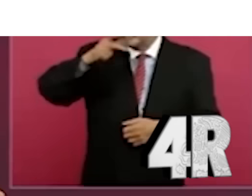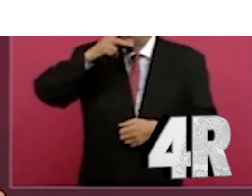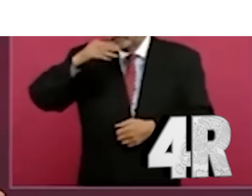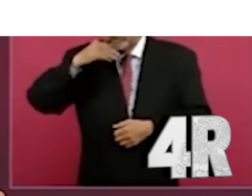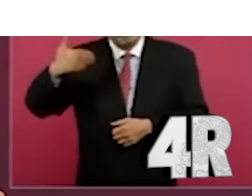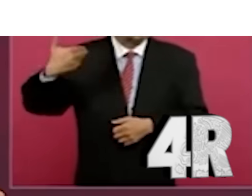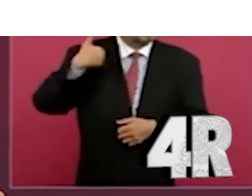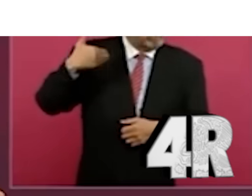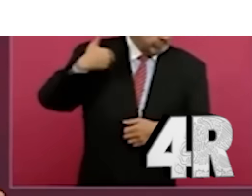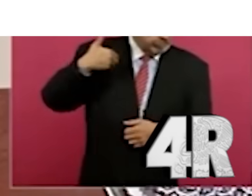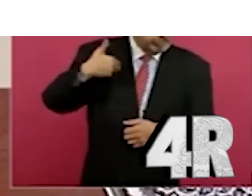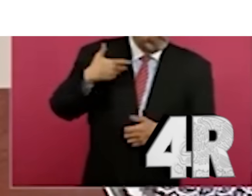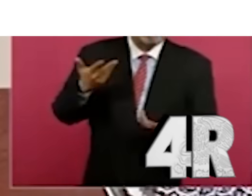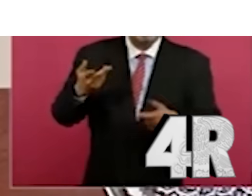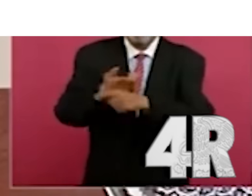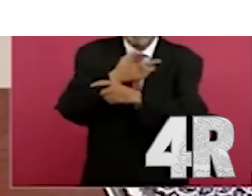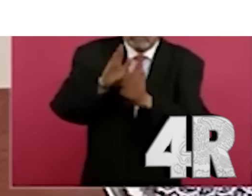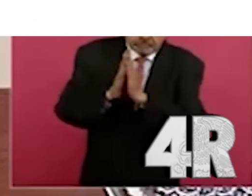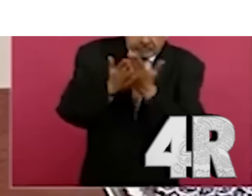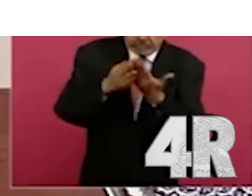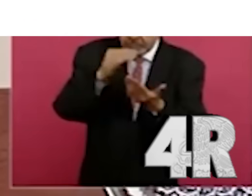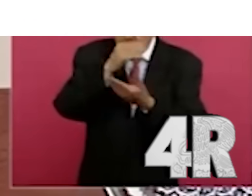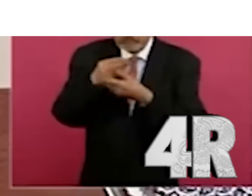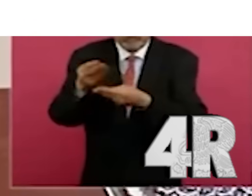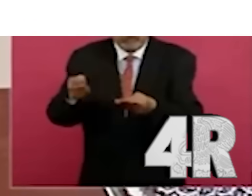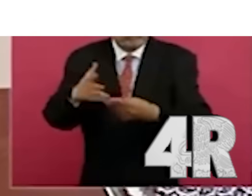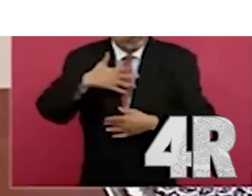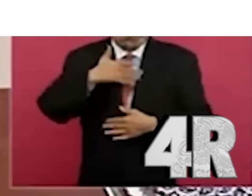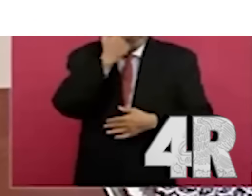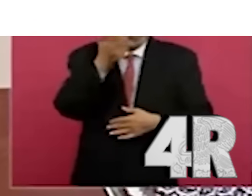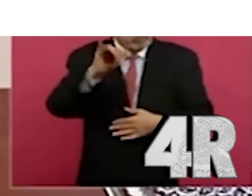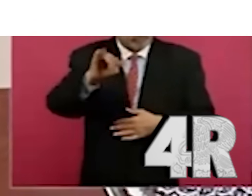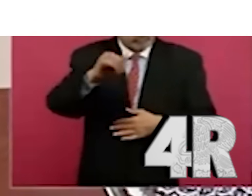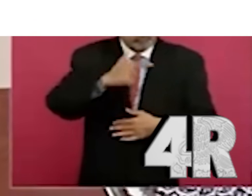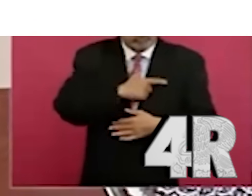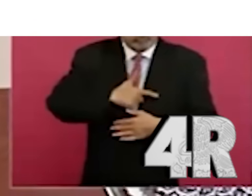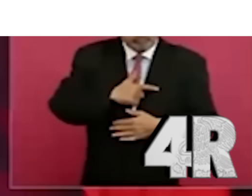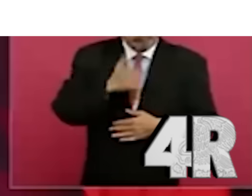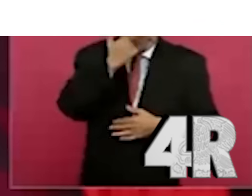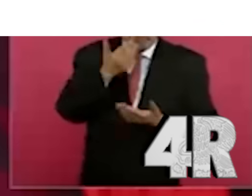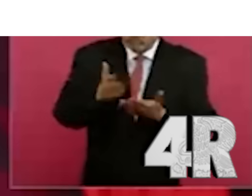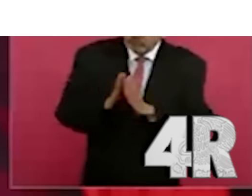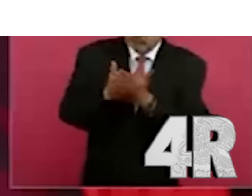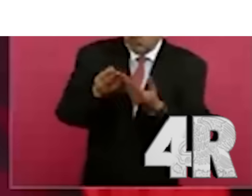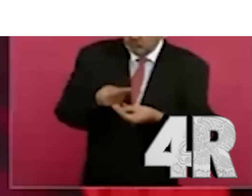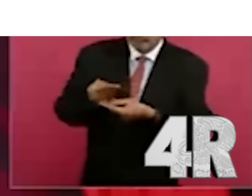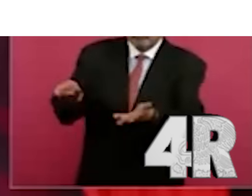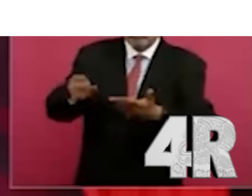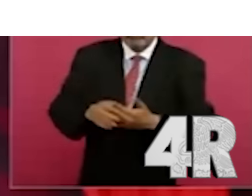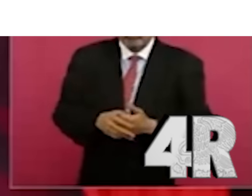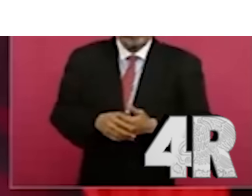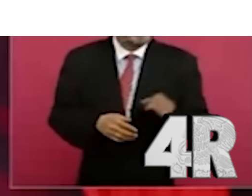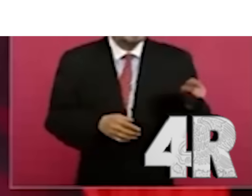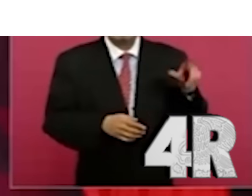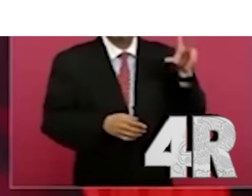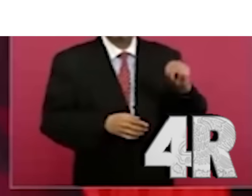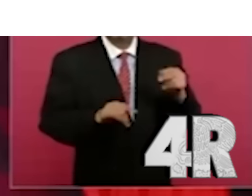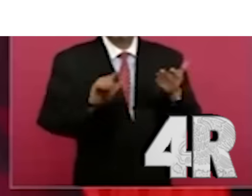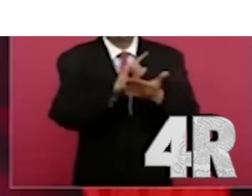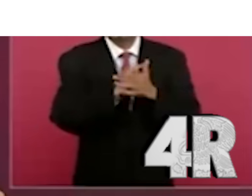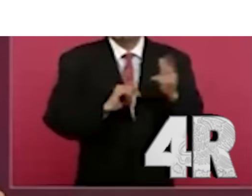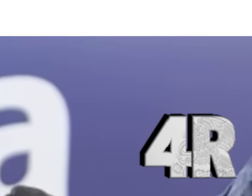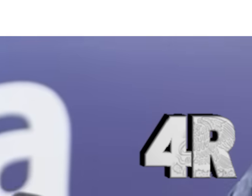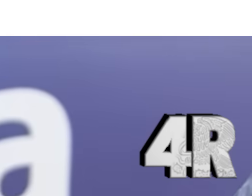Robles, integrante del Tribunal Superior de Justicia de la Ciudad de México, violó el Tratado de Libre Comercio de América del Norte,